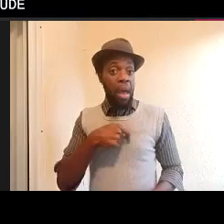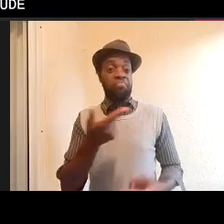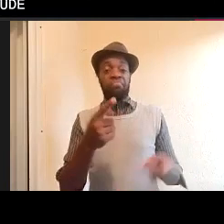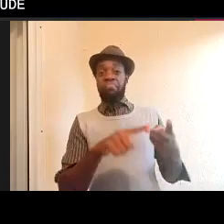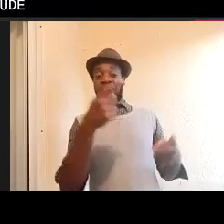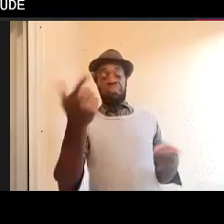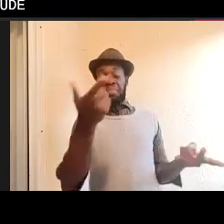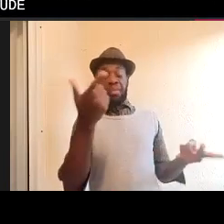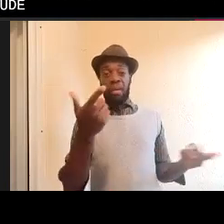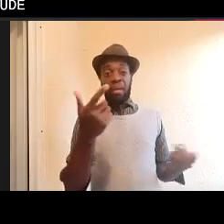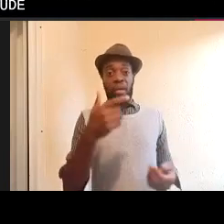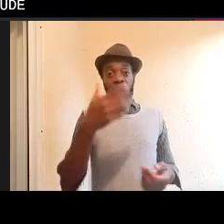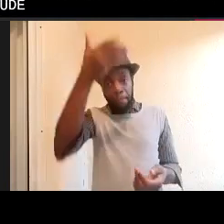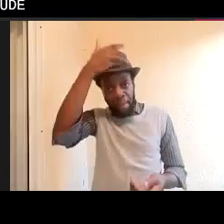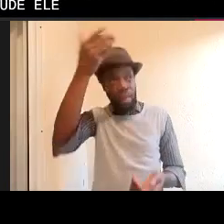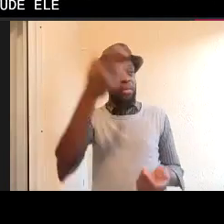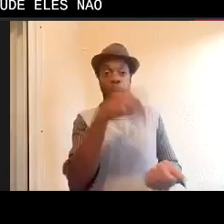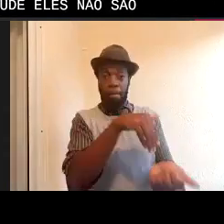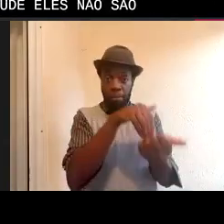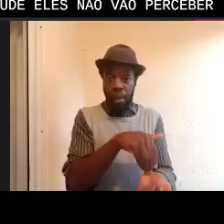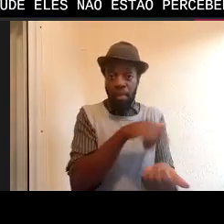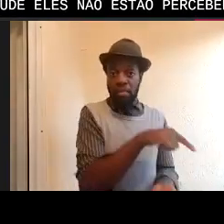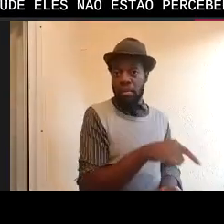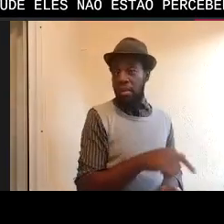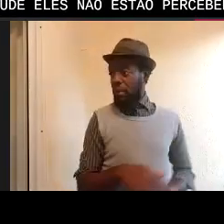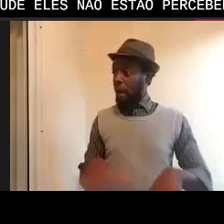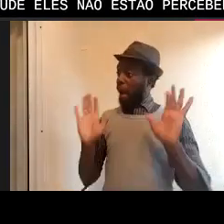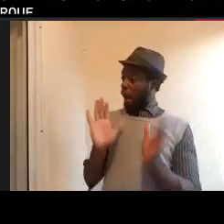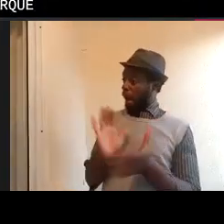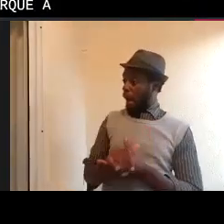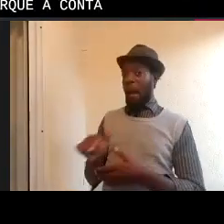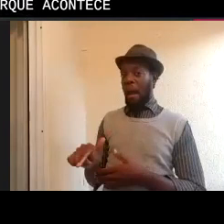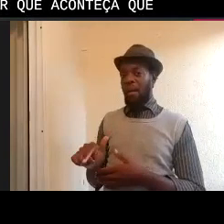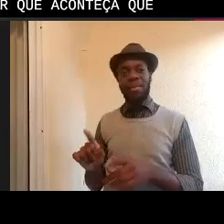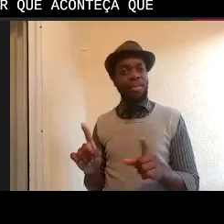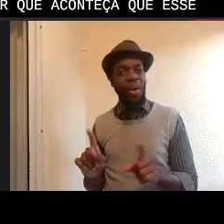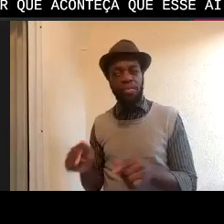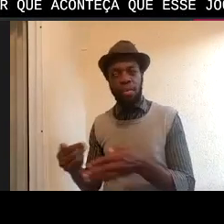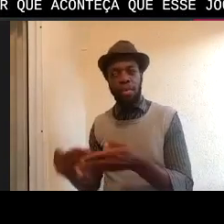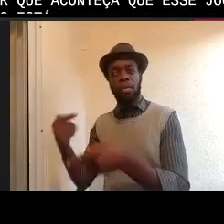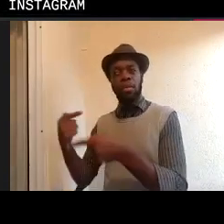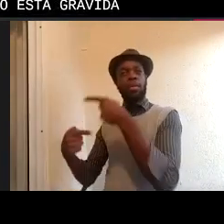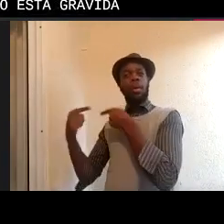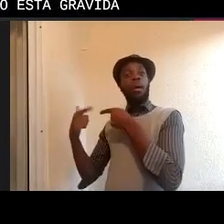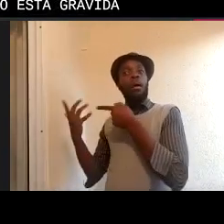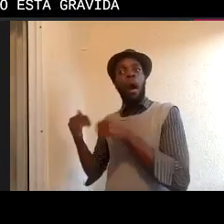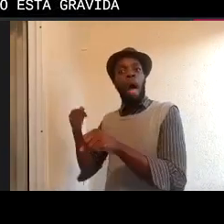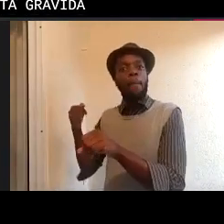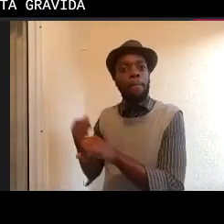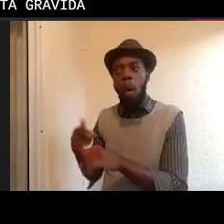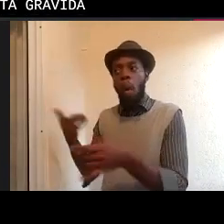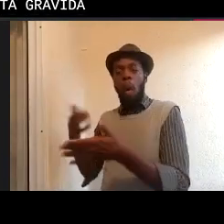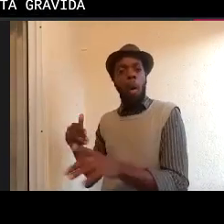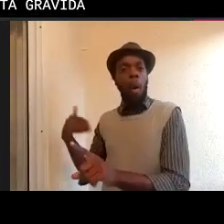realmente no se están dando cuenta a causa de que esta joven está embarazada, ¿verdad? Entonces